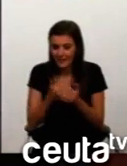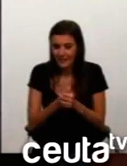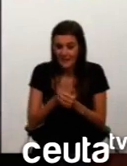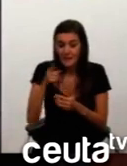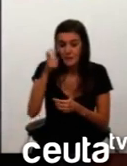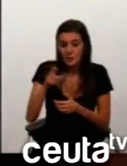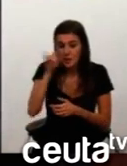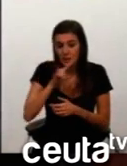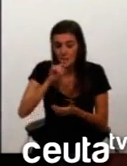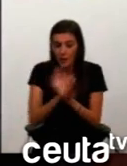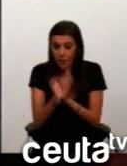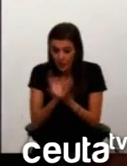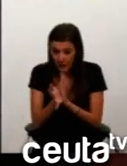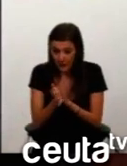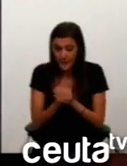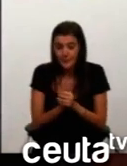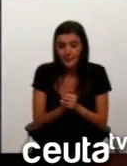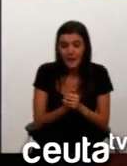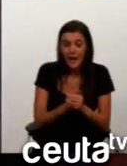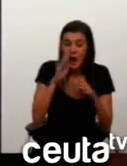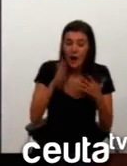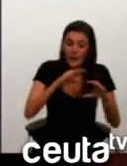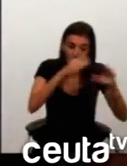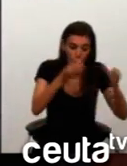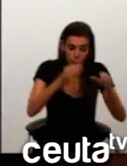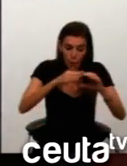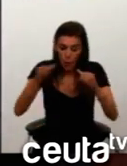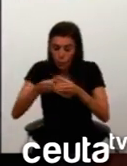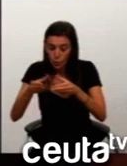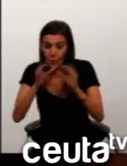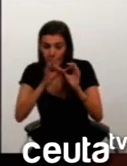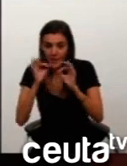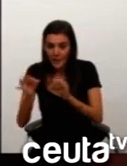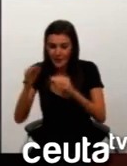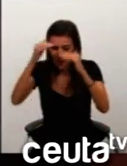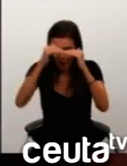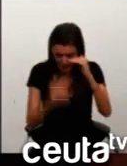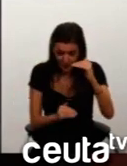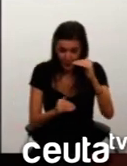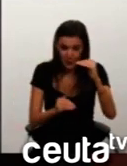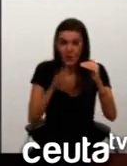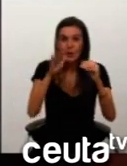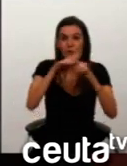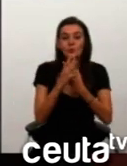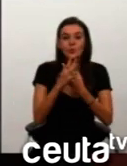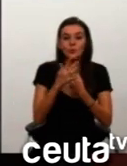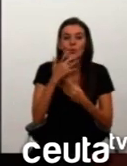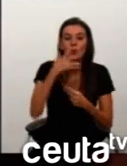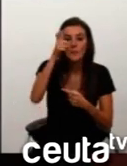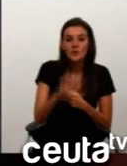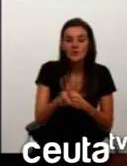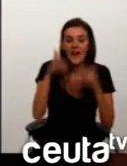señora Chandiramani, es que los grupos, especialmente los minoritarios, nos quedemos con un solo